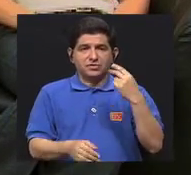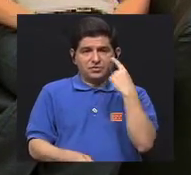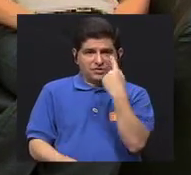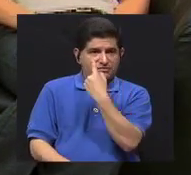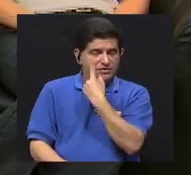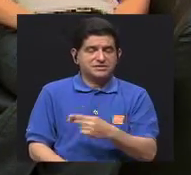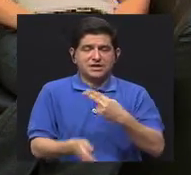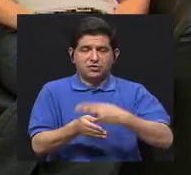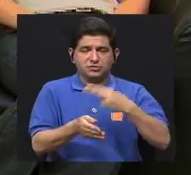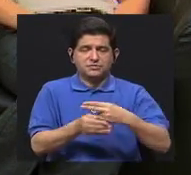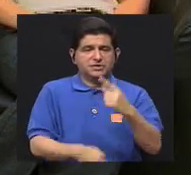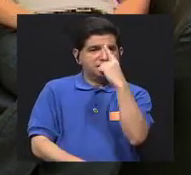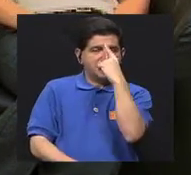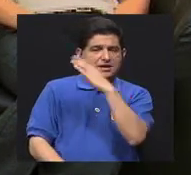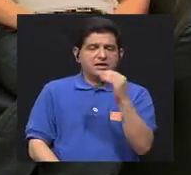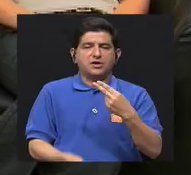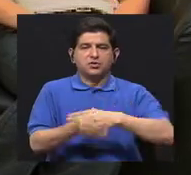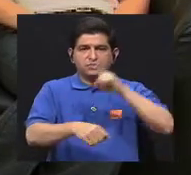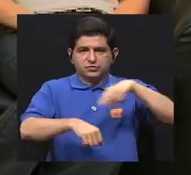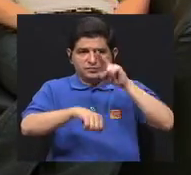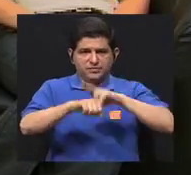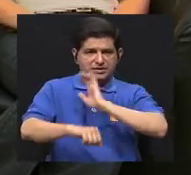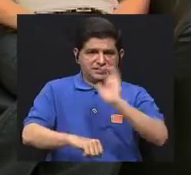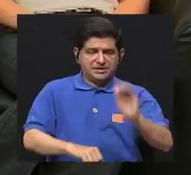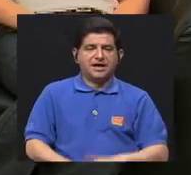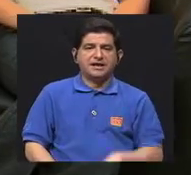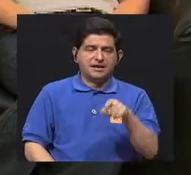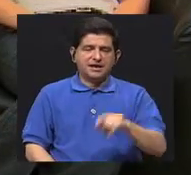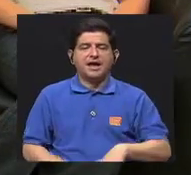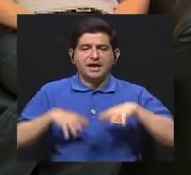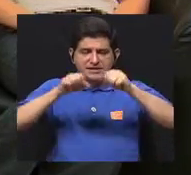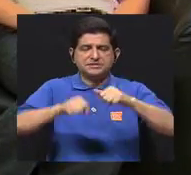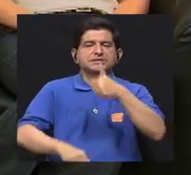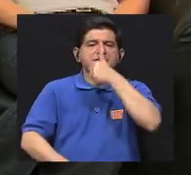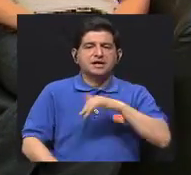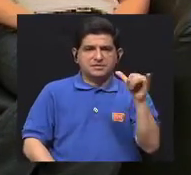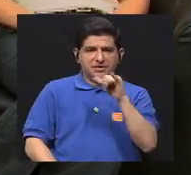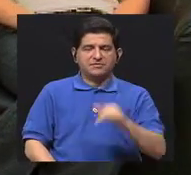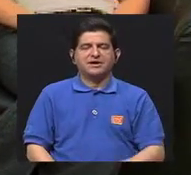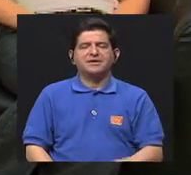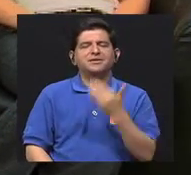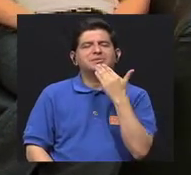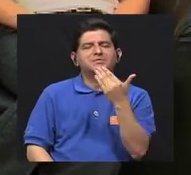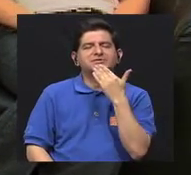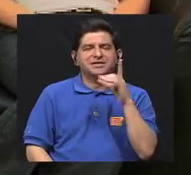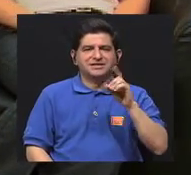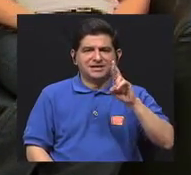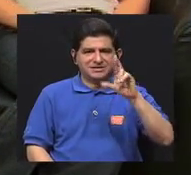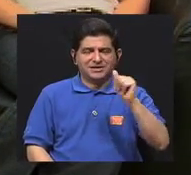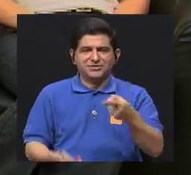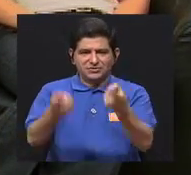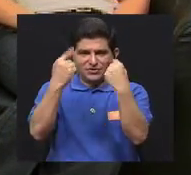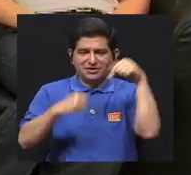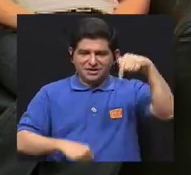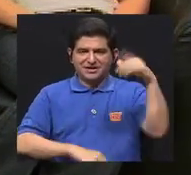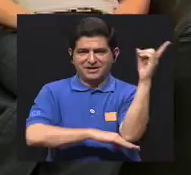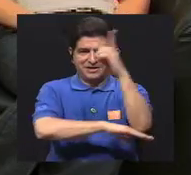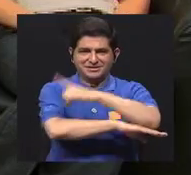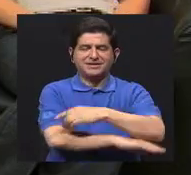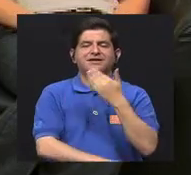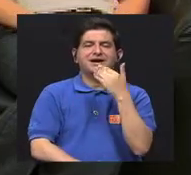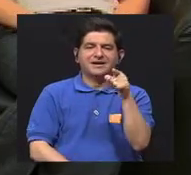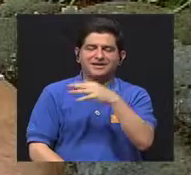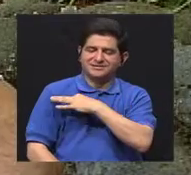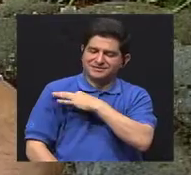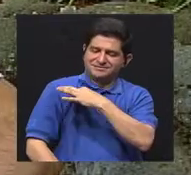de Niños y en consulta privada. Doctora, muchísimas gracias por acompañarnos el día de hoy. A usted las gracias por la